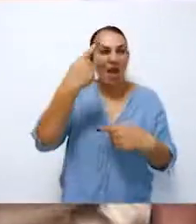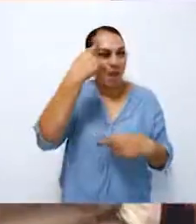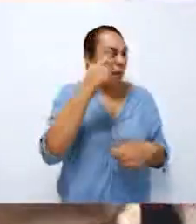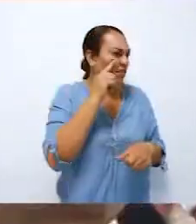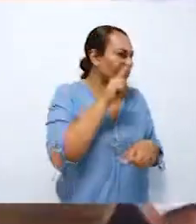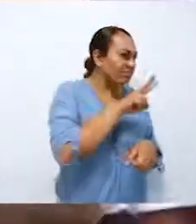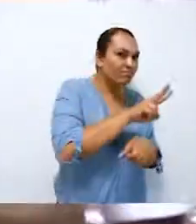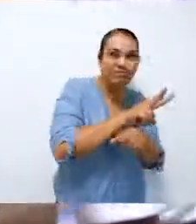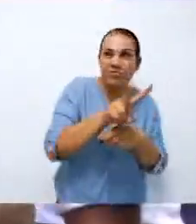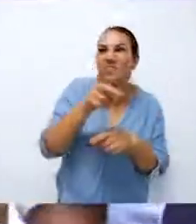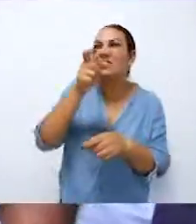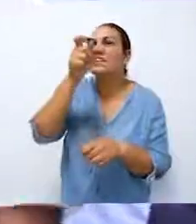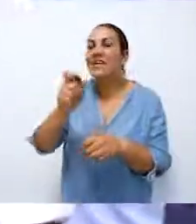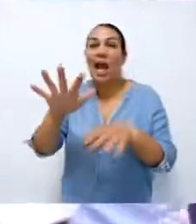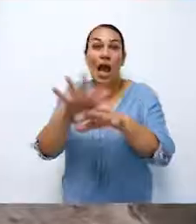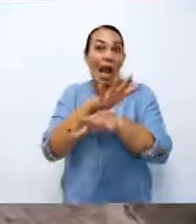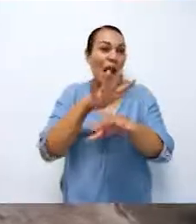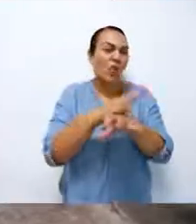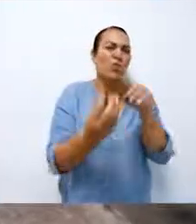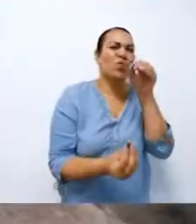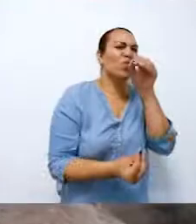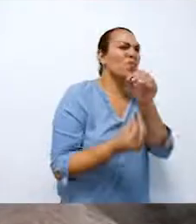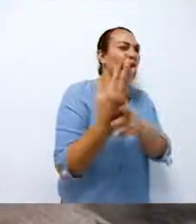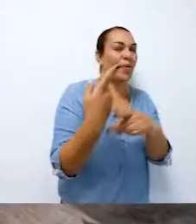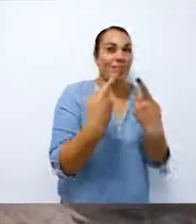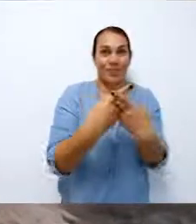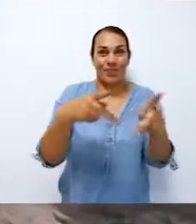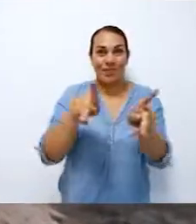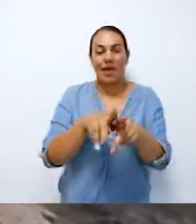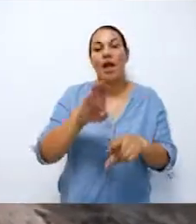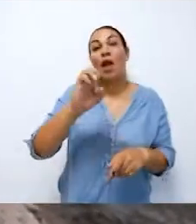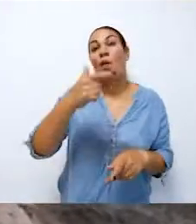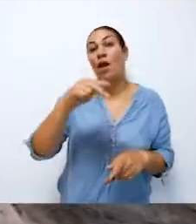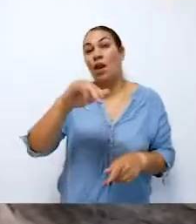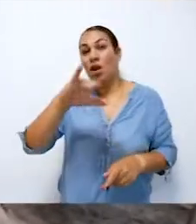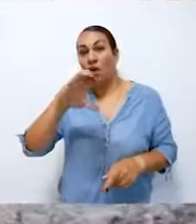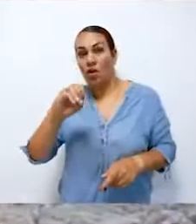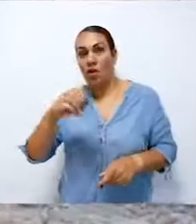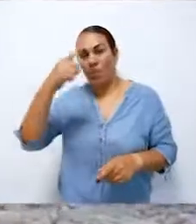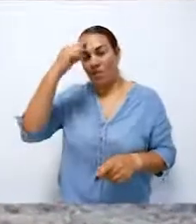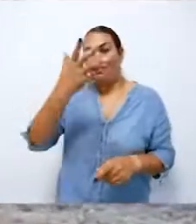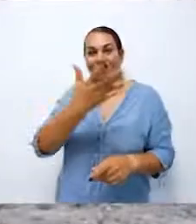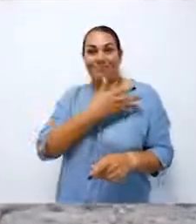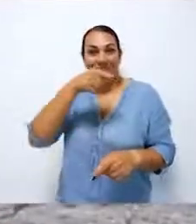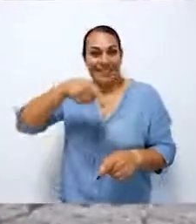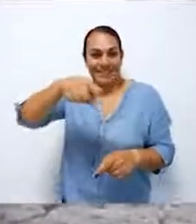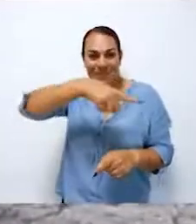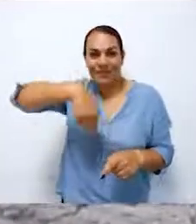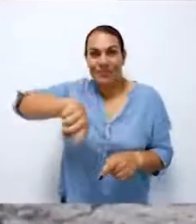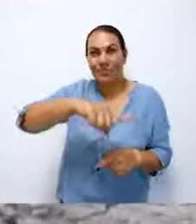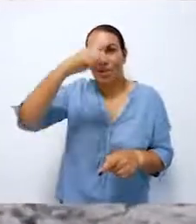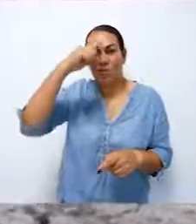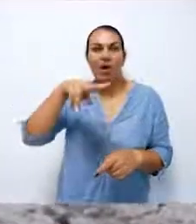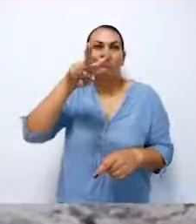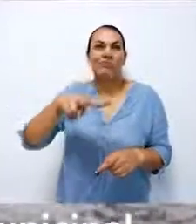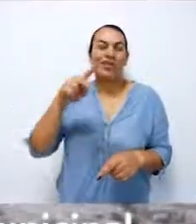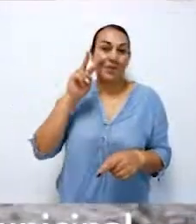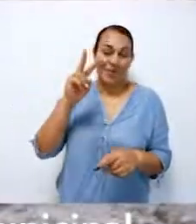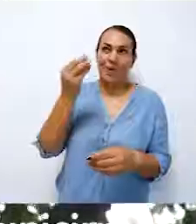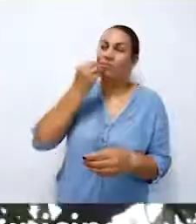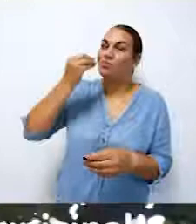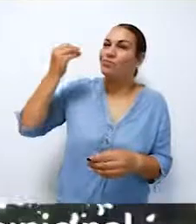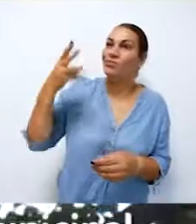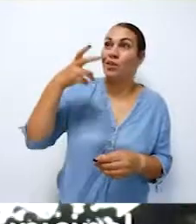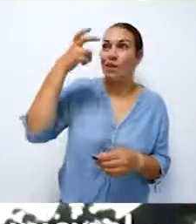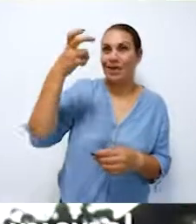supervisar las obras de remodelación de esta plaza eugenio zúñiga donde tenemos este gusto esta